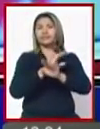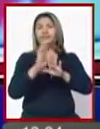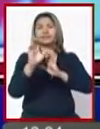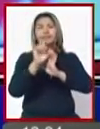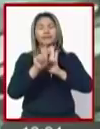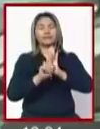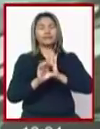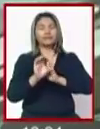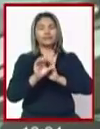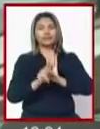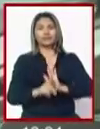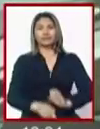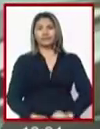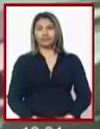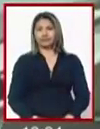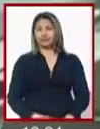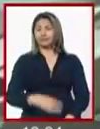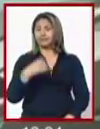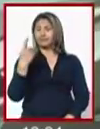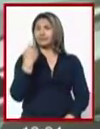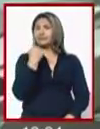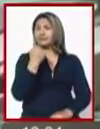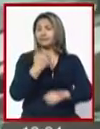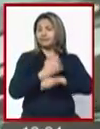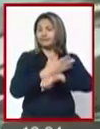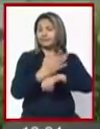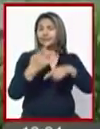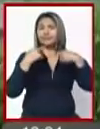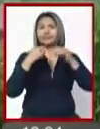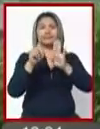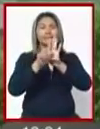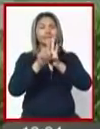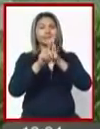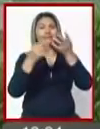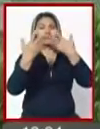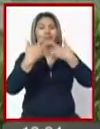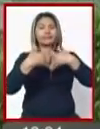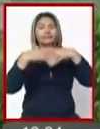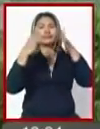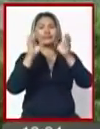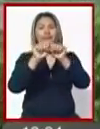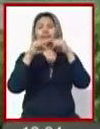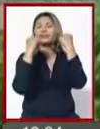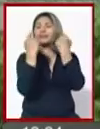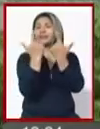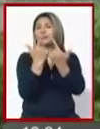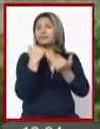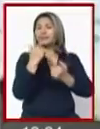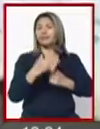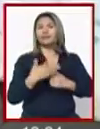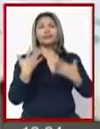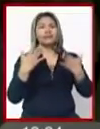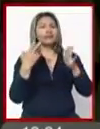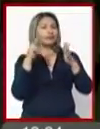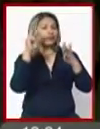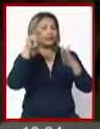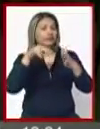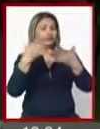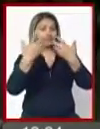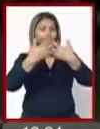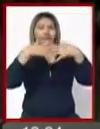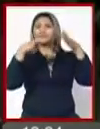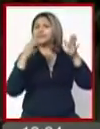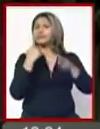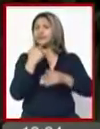inconstitucionalidad. Mientras solo restan horas para la promulgación de la ley de empresas sociales, esta anticipadamente ya fue vista por los